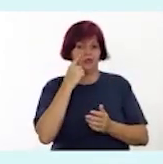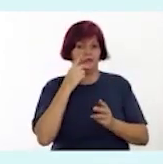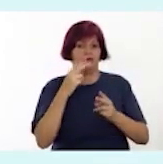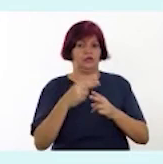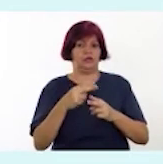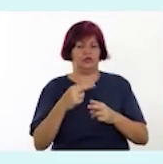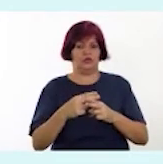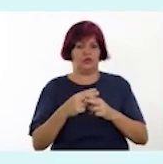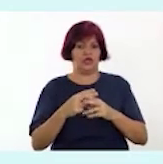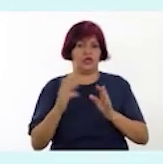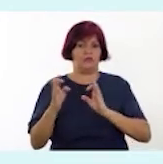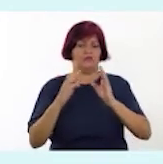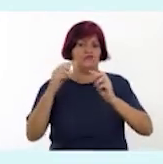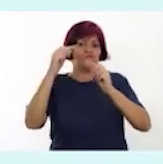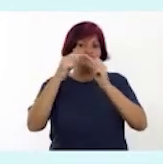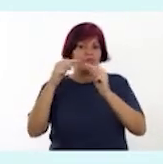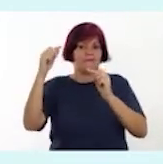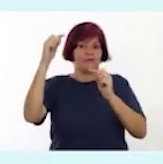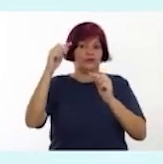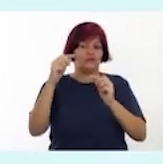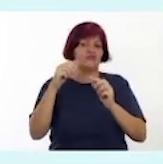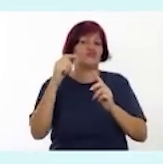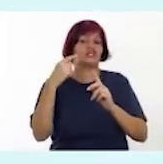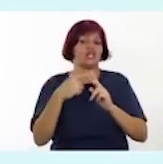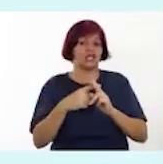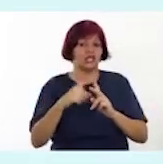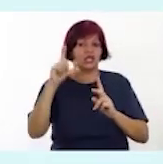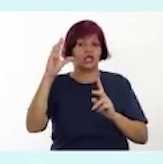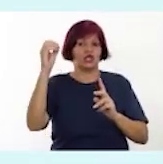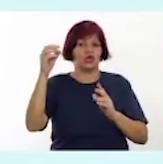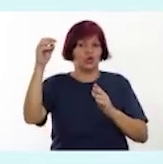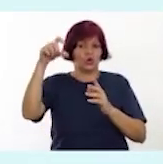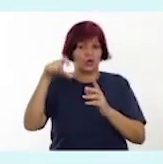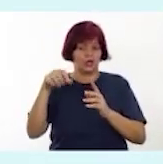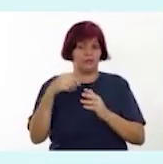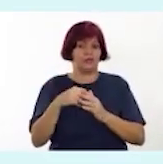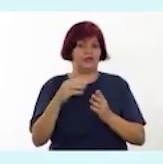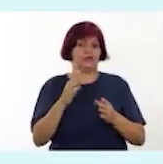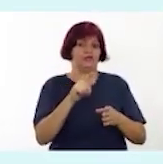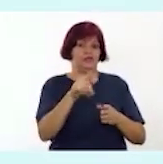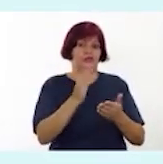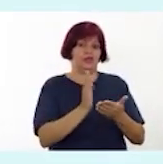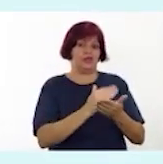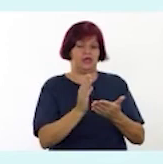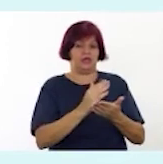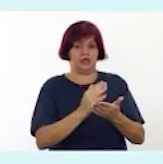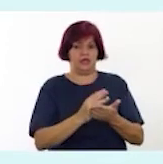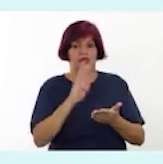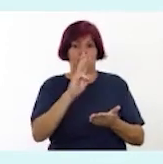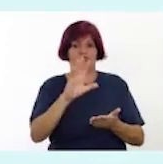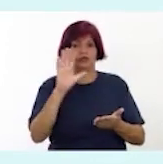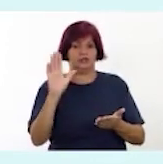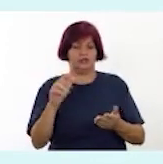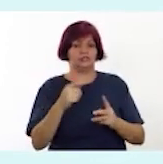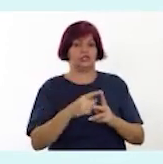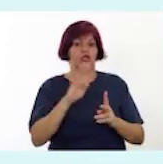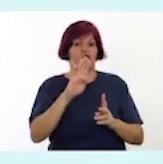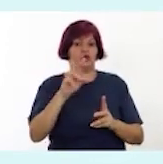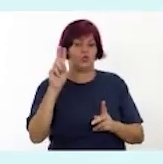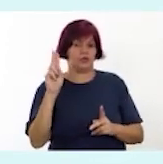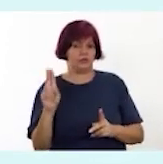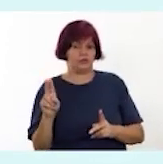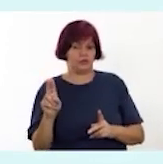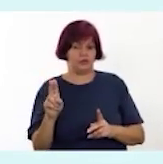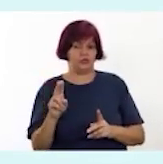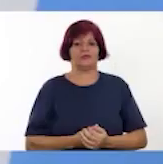como pueden ver, a lo que se le llama función exponencial y logarítmica que están contenidas sus definiciones en las páginas